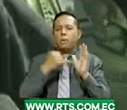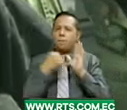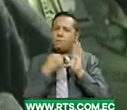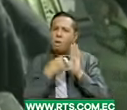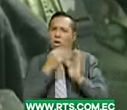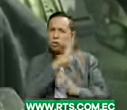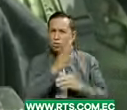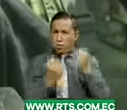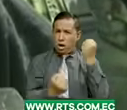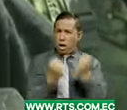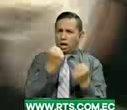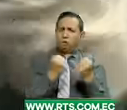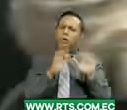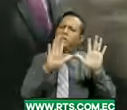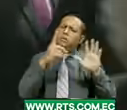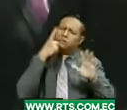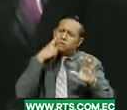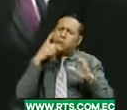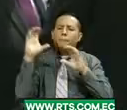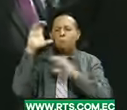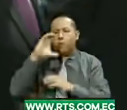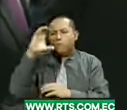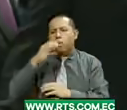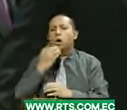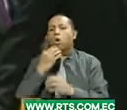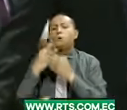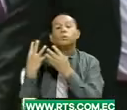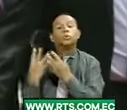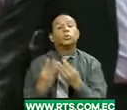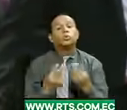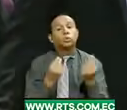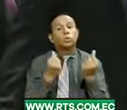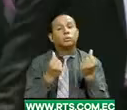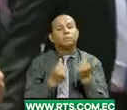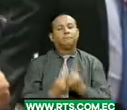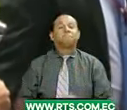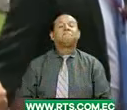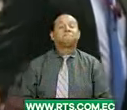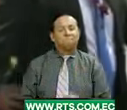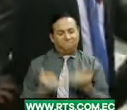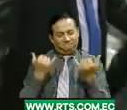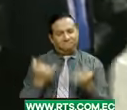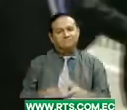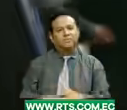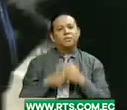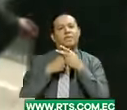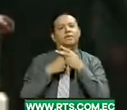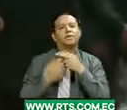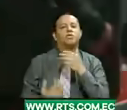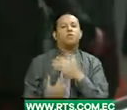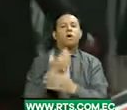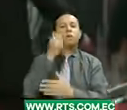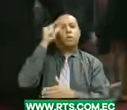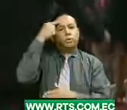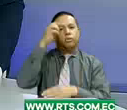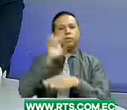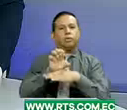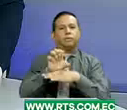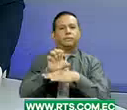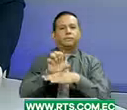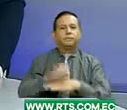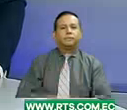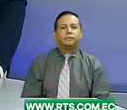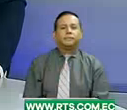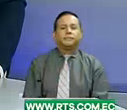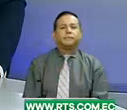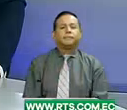formas de cómo compensar. De esta forma arranca una nueva etapa en la historia del Ecuador, informó Héctor Romero.